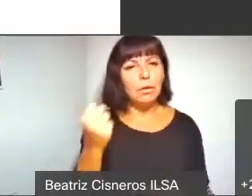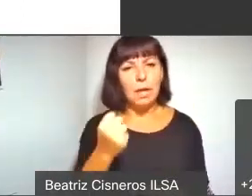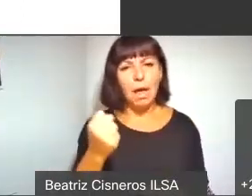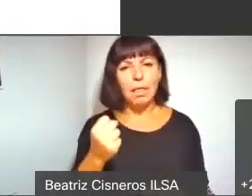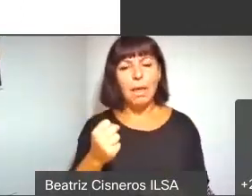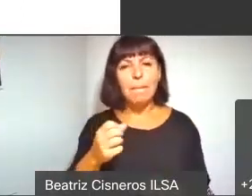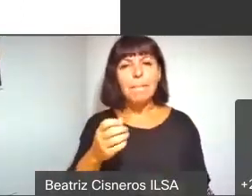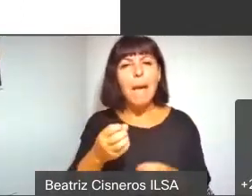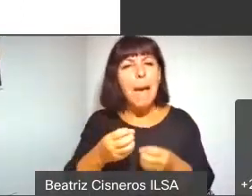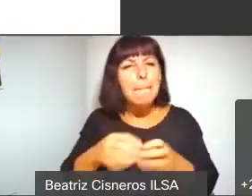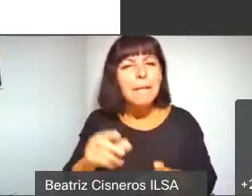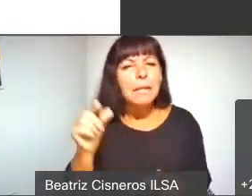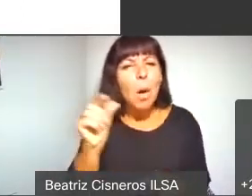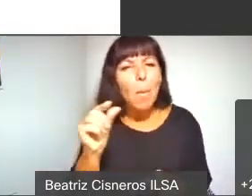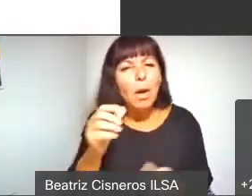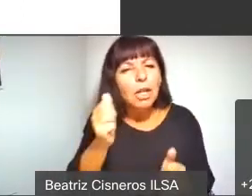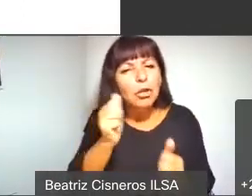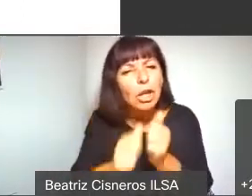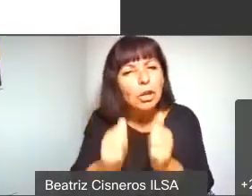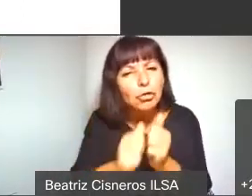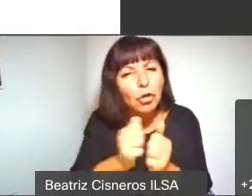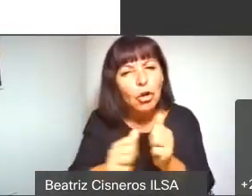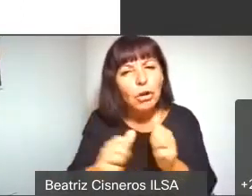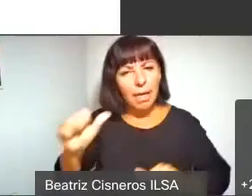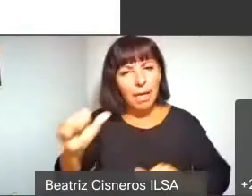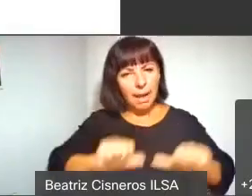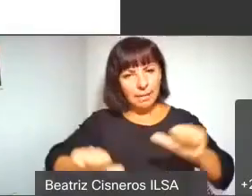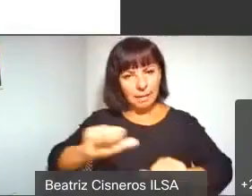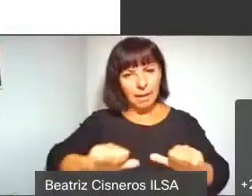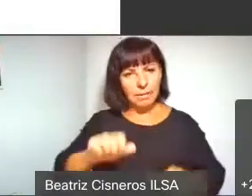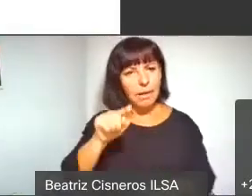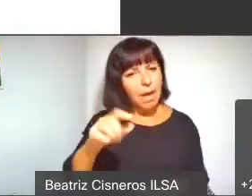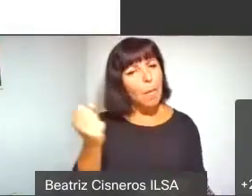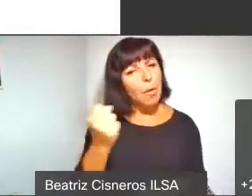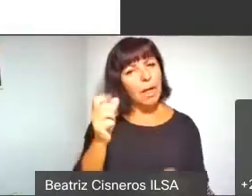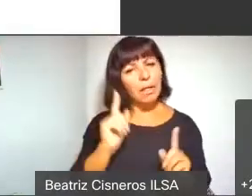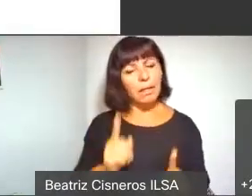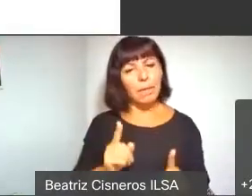bueno, eso también forma parte del contenido, tanto como lo biológico.